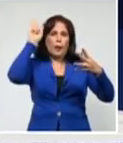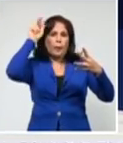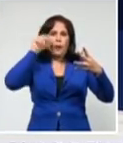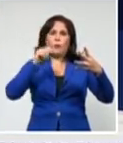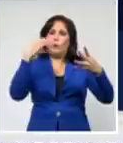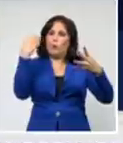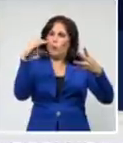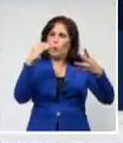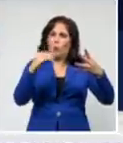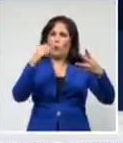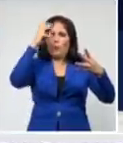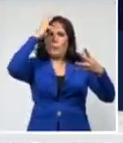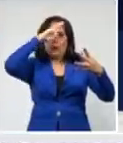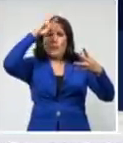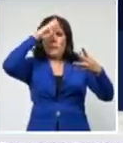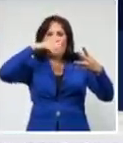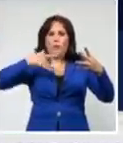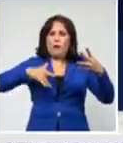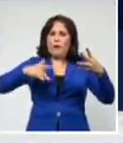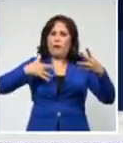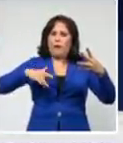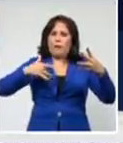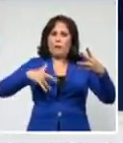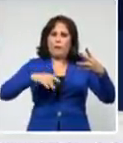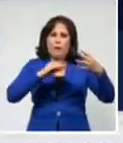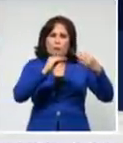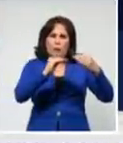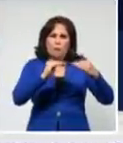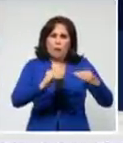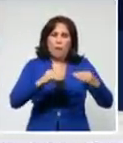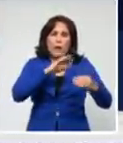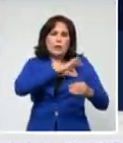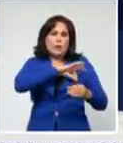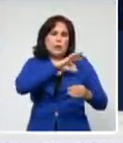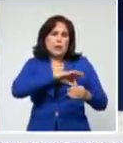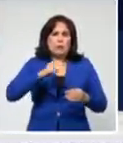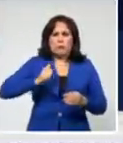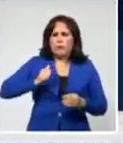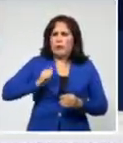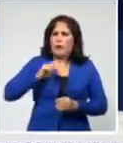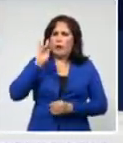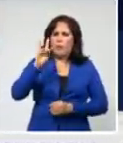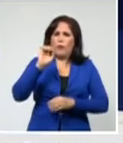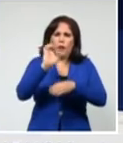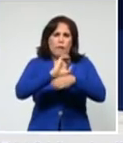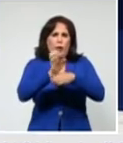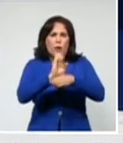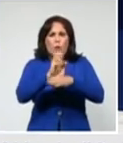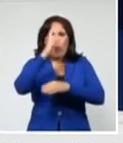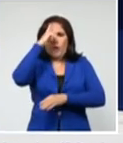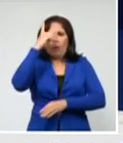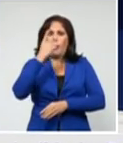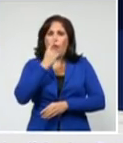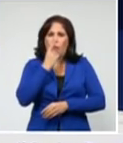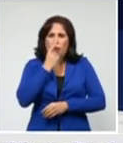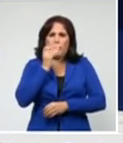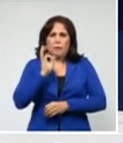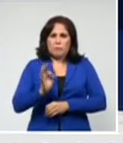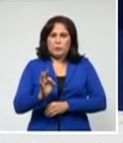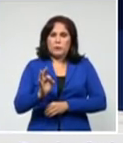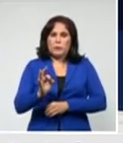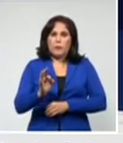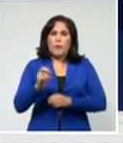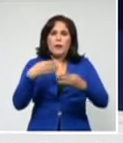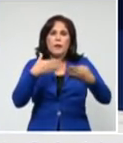Colombia, México, Argentina, Chile, Canadá, Bolivia, Ecuador, República Dominicana y